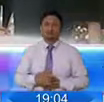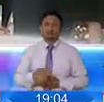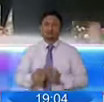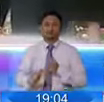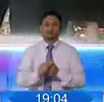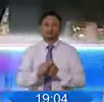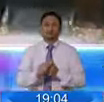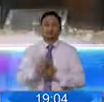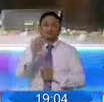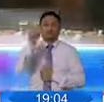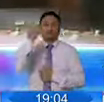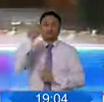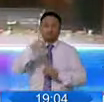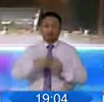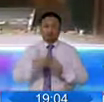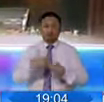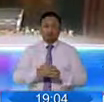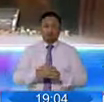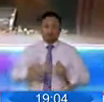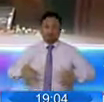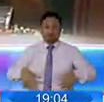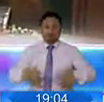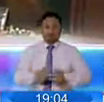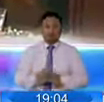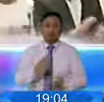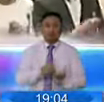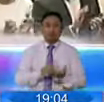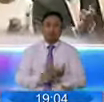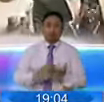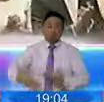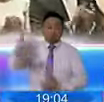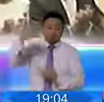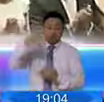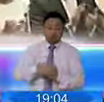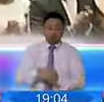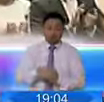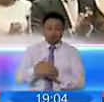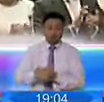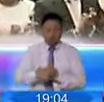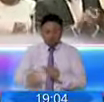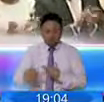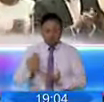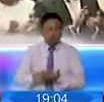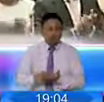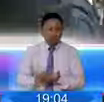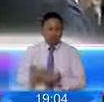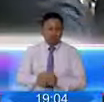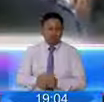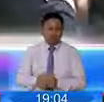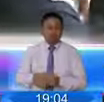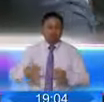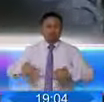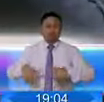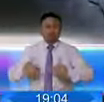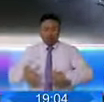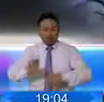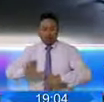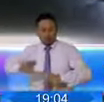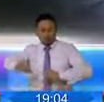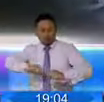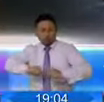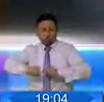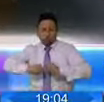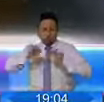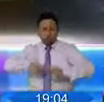del presidente Lenín Moreno, analistas políticos hacen un balance de estos primeros días de gobierno. Aseguran que Moreno está haciendo un gran esfuerzo para marcar